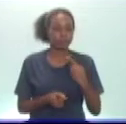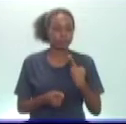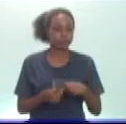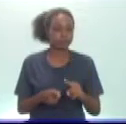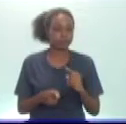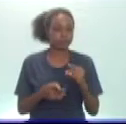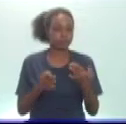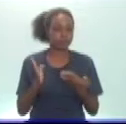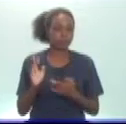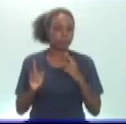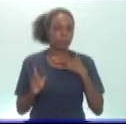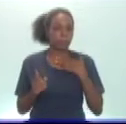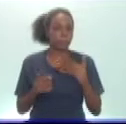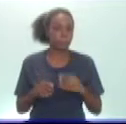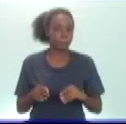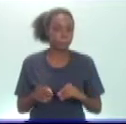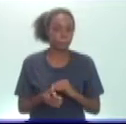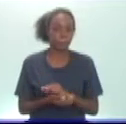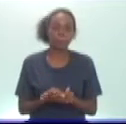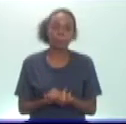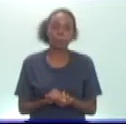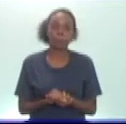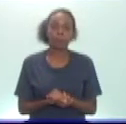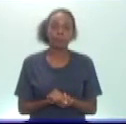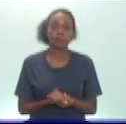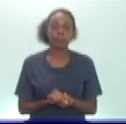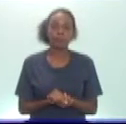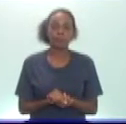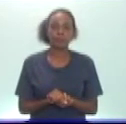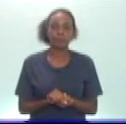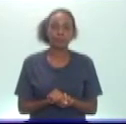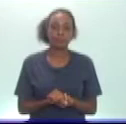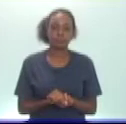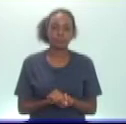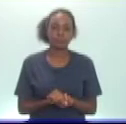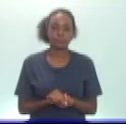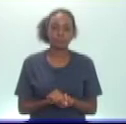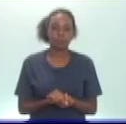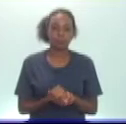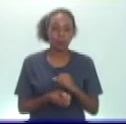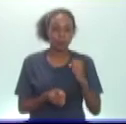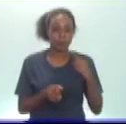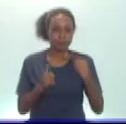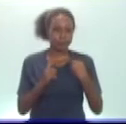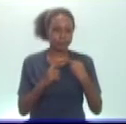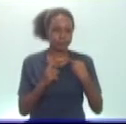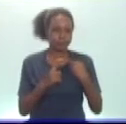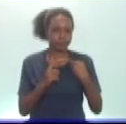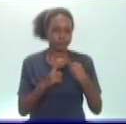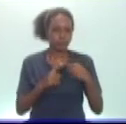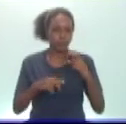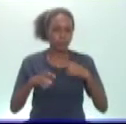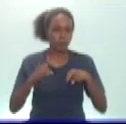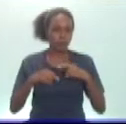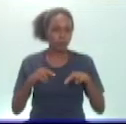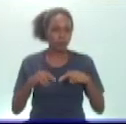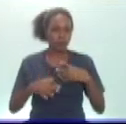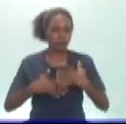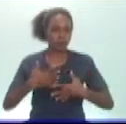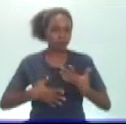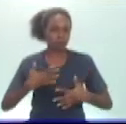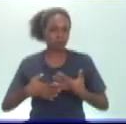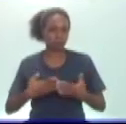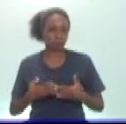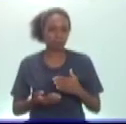poco a ejemplificar estos momentos con el problema anterior. Vamos al primer momento, descubrir el problema. Aquí se los